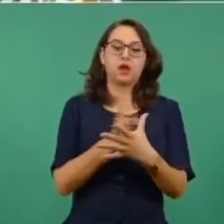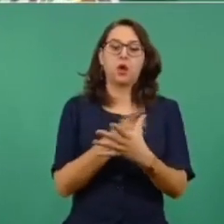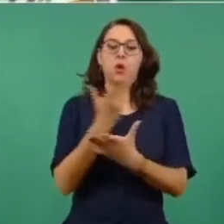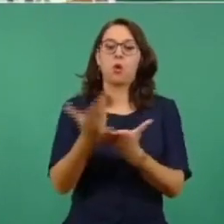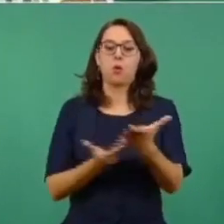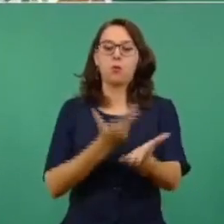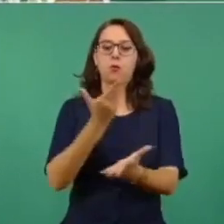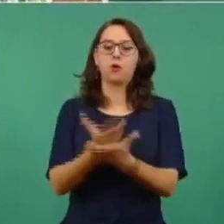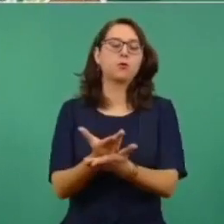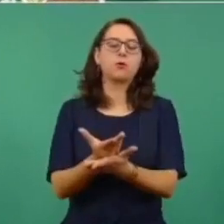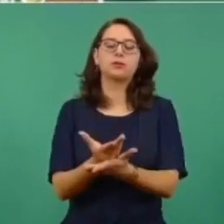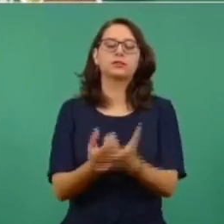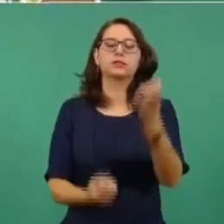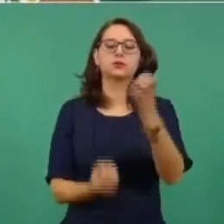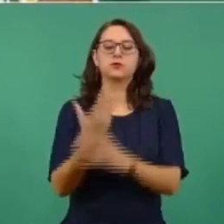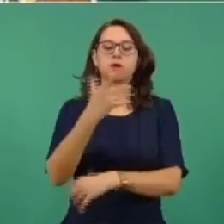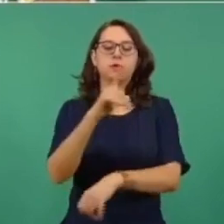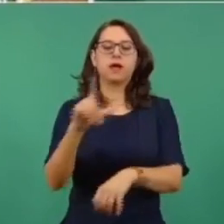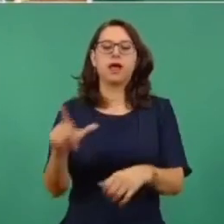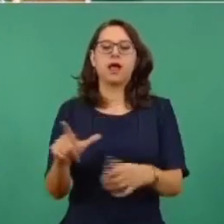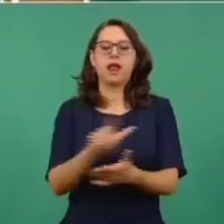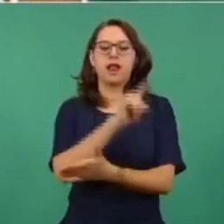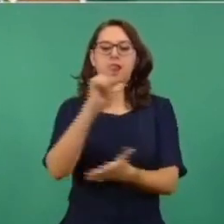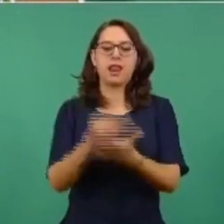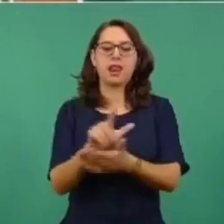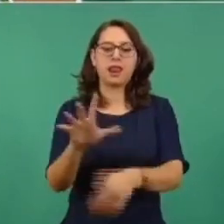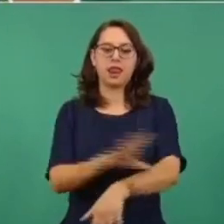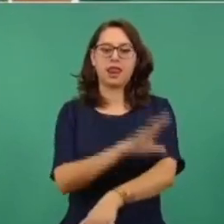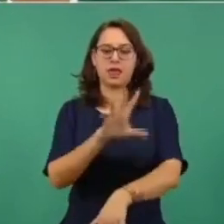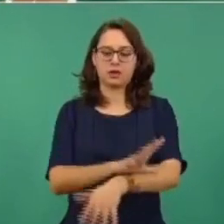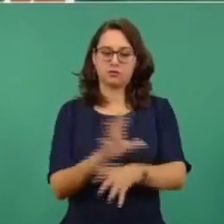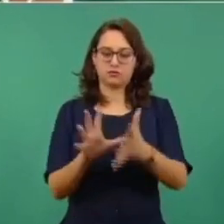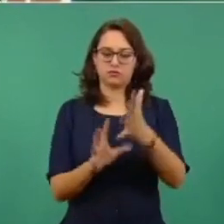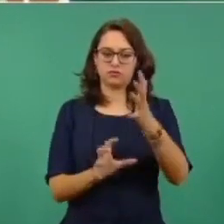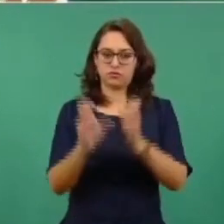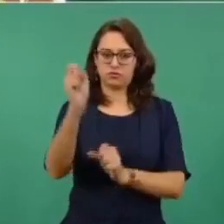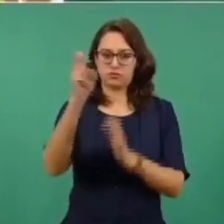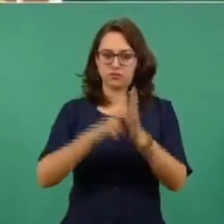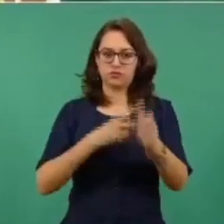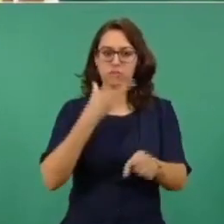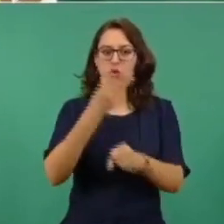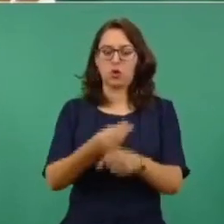reforma eléctrica, de reforma constitucional?